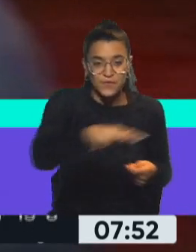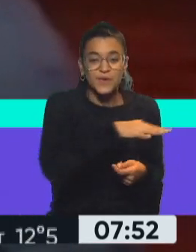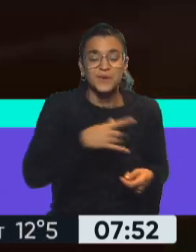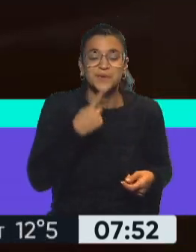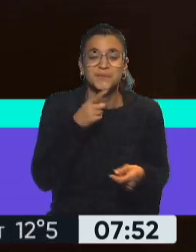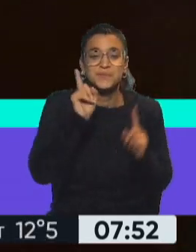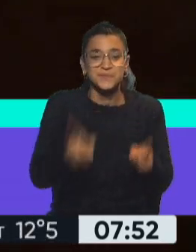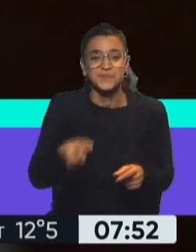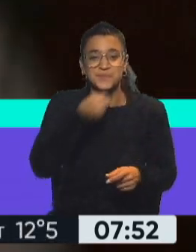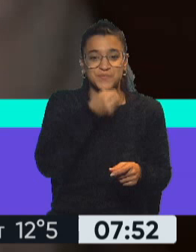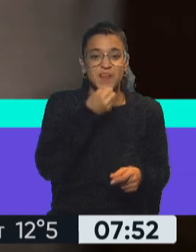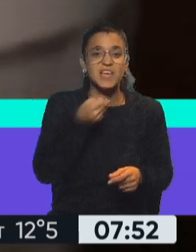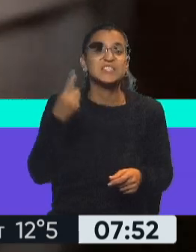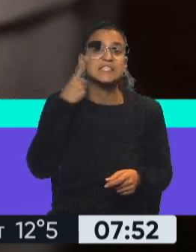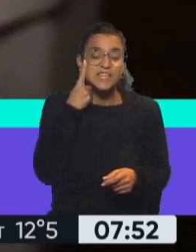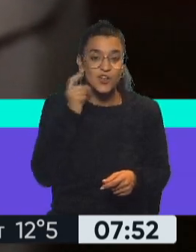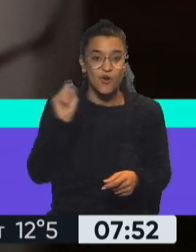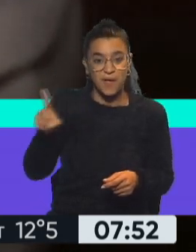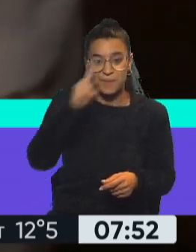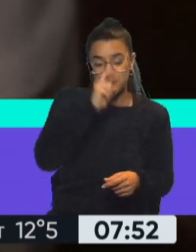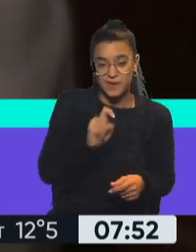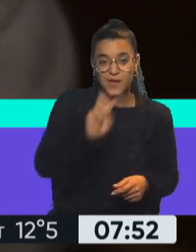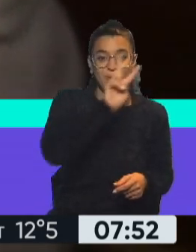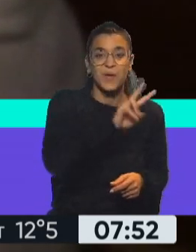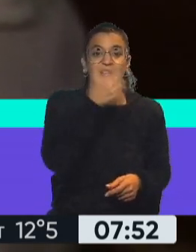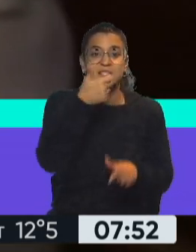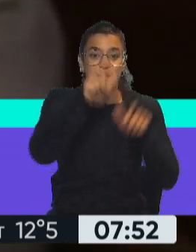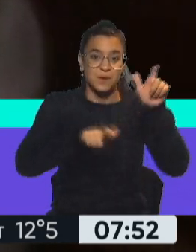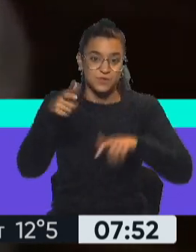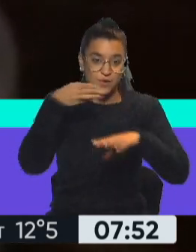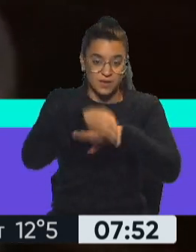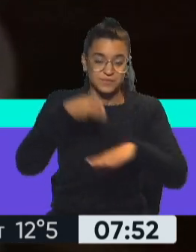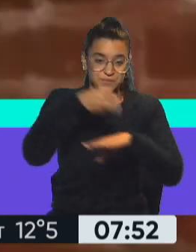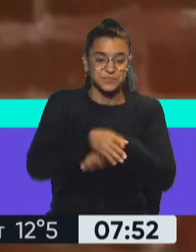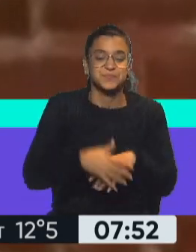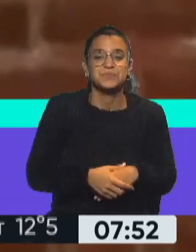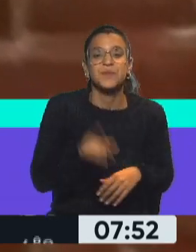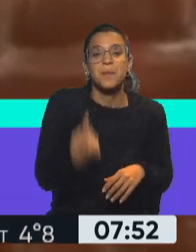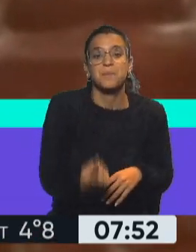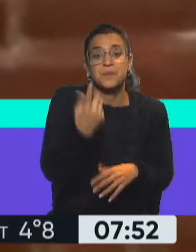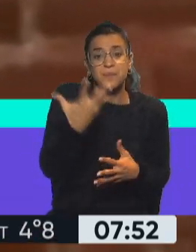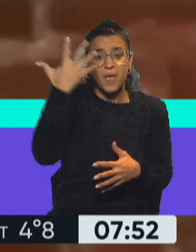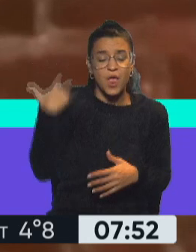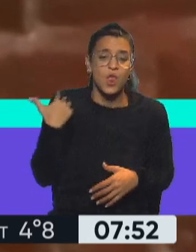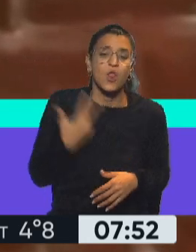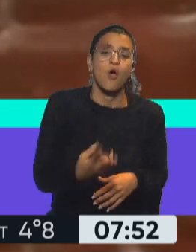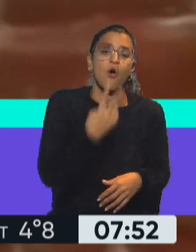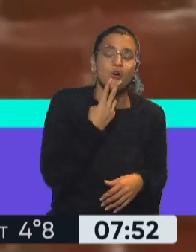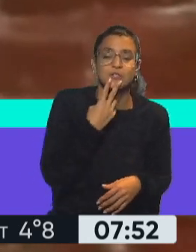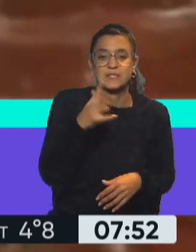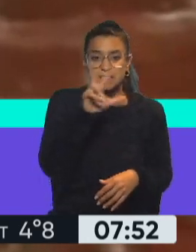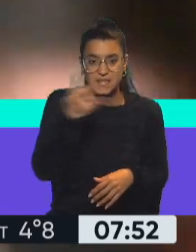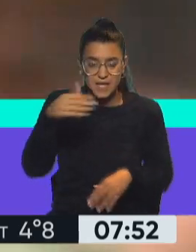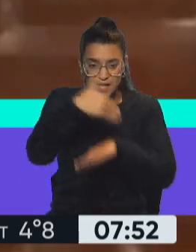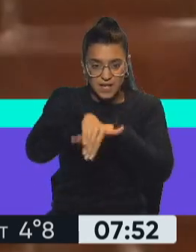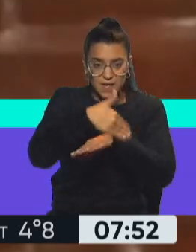en un karaoke chino en belgrano con 26 asistentes el primer hecho ocurrió a las 23 30 en la calle